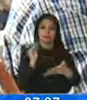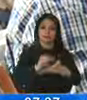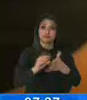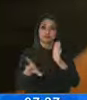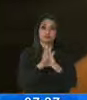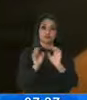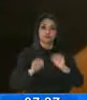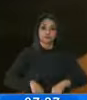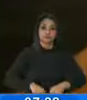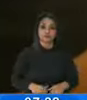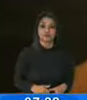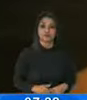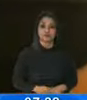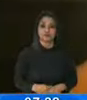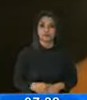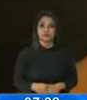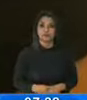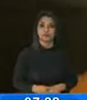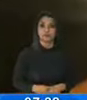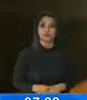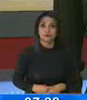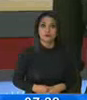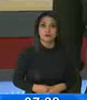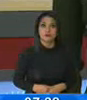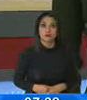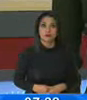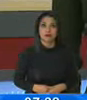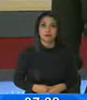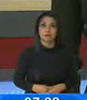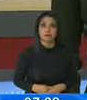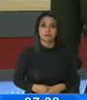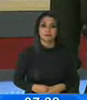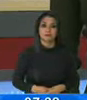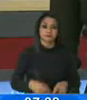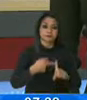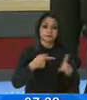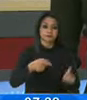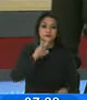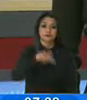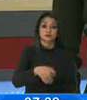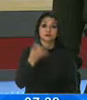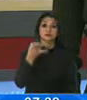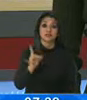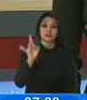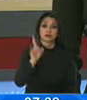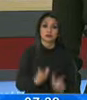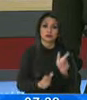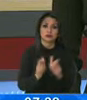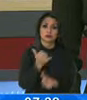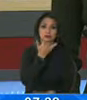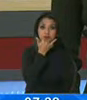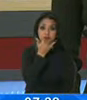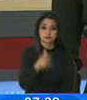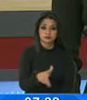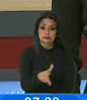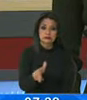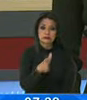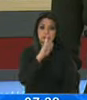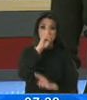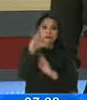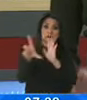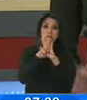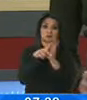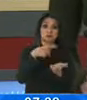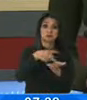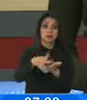ley, informó Jorge Escobar. Y desde este 2018, quienes cometan infracciones de tránsito deberán